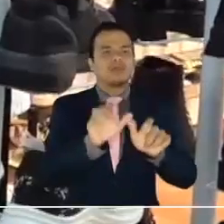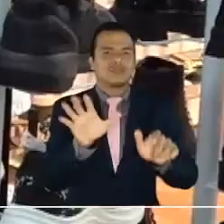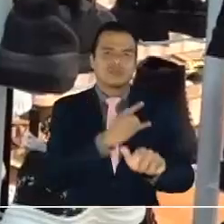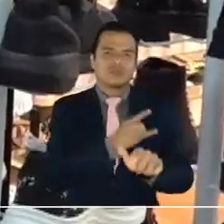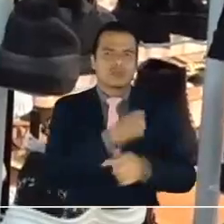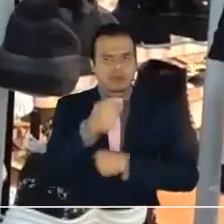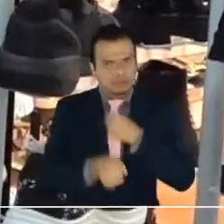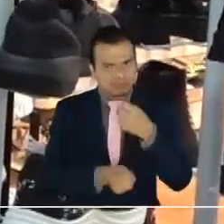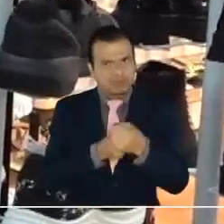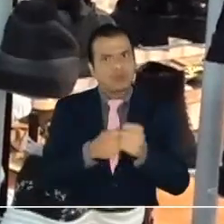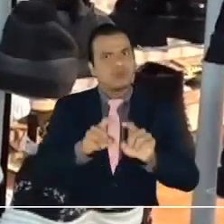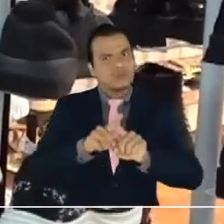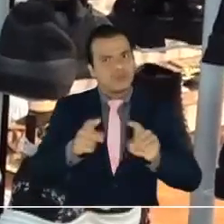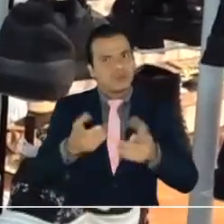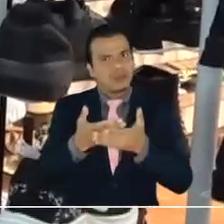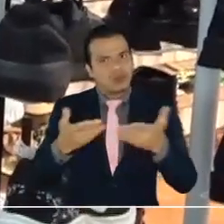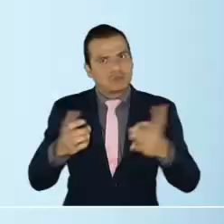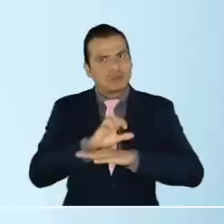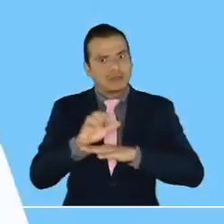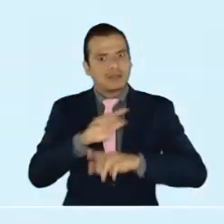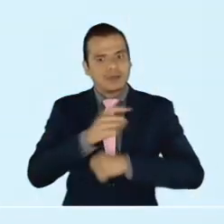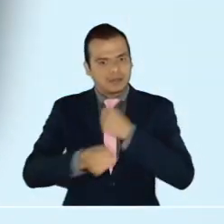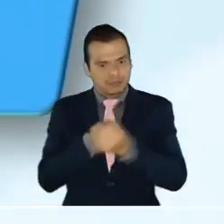le compre a vallecaucano.